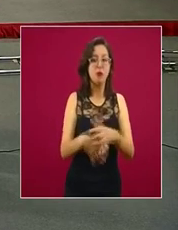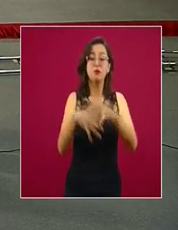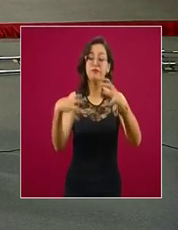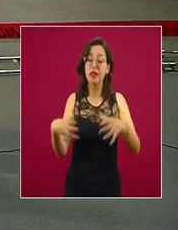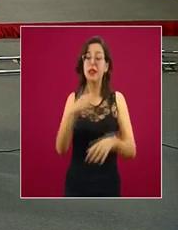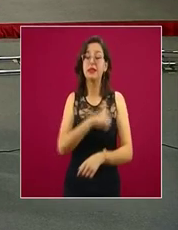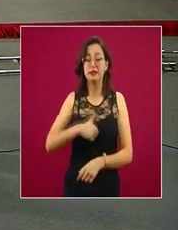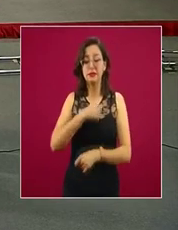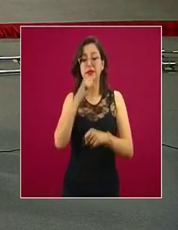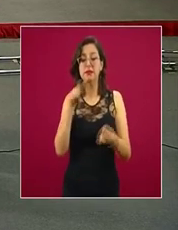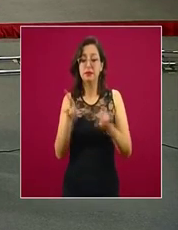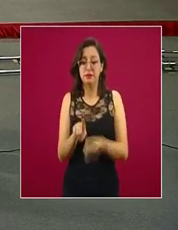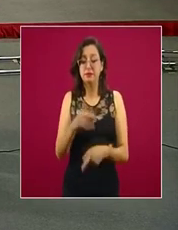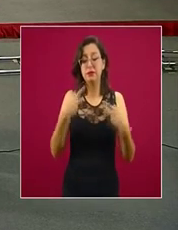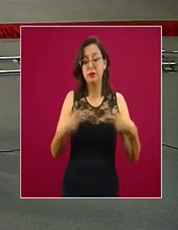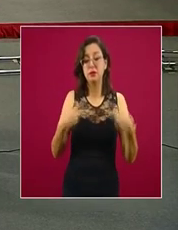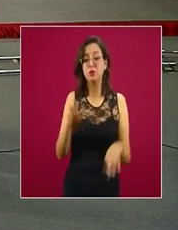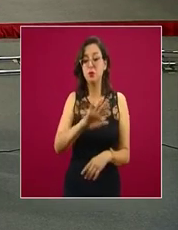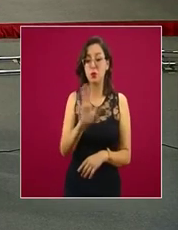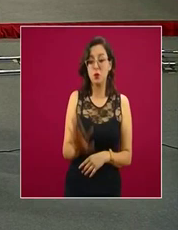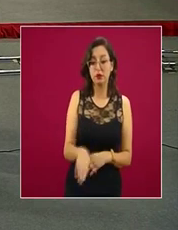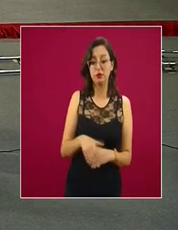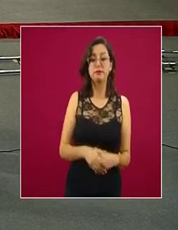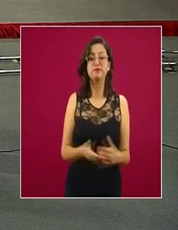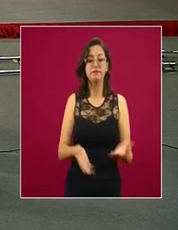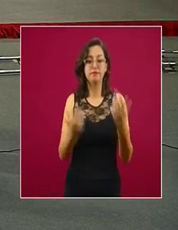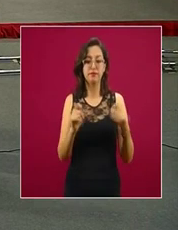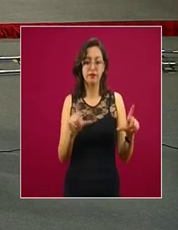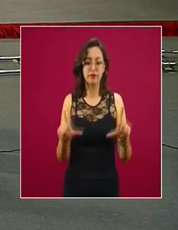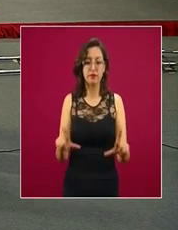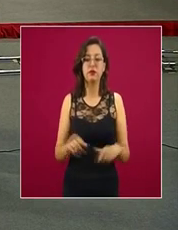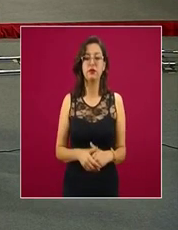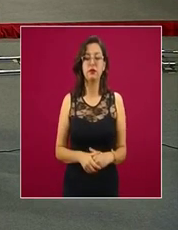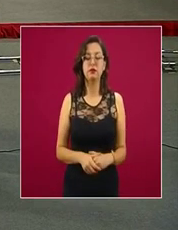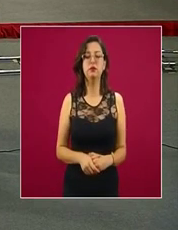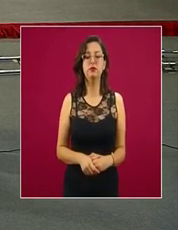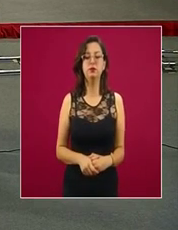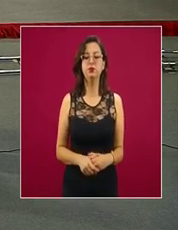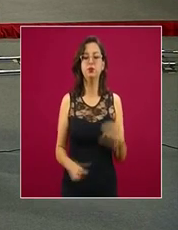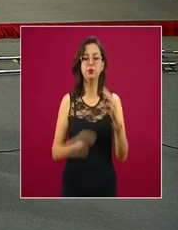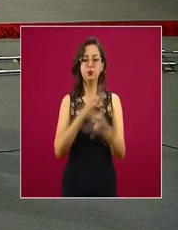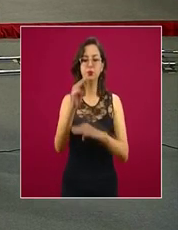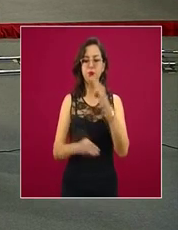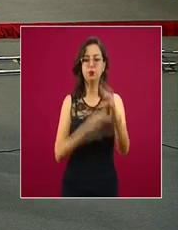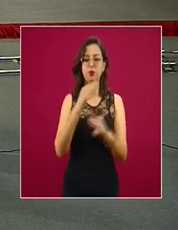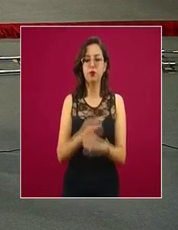los decesos. La siguiente, por favor. En la situación mundial tenemos